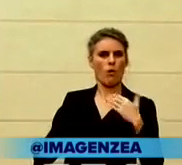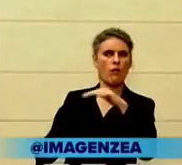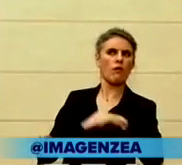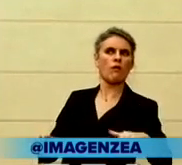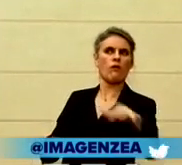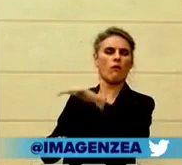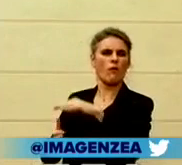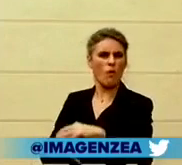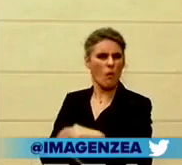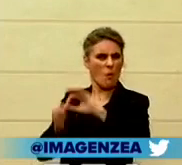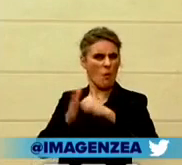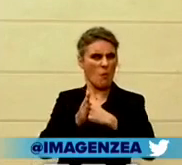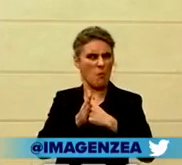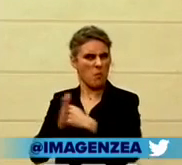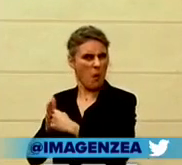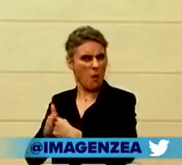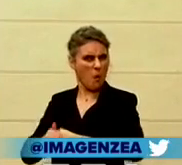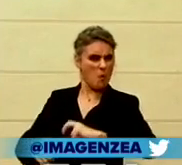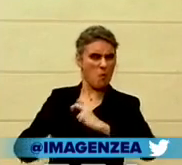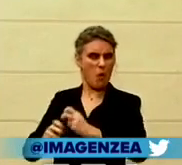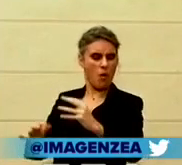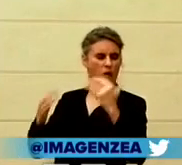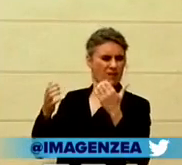el fundamentalismo religioso